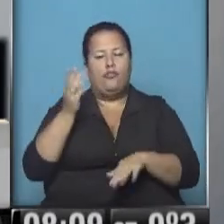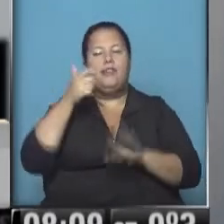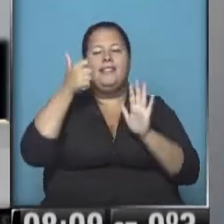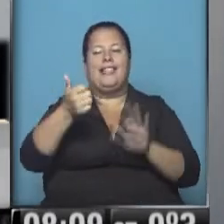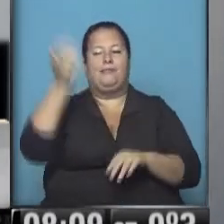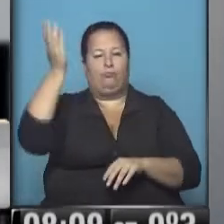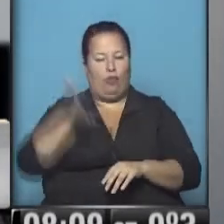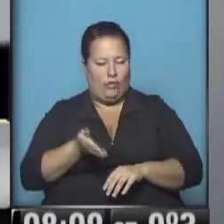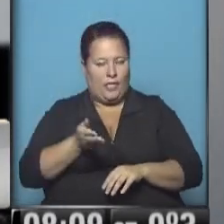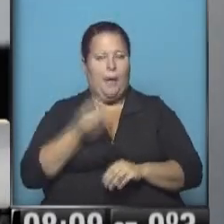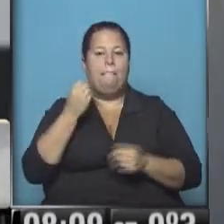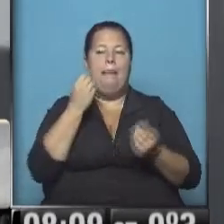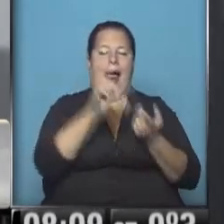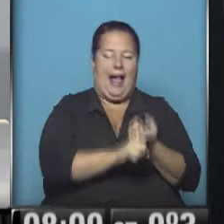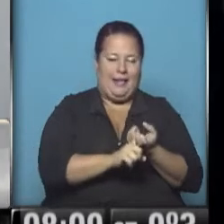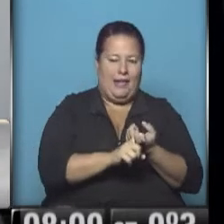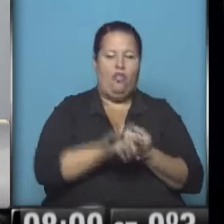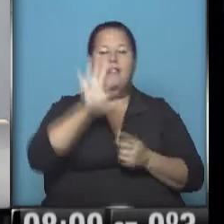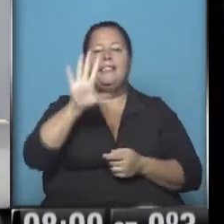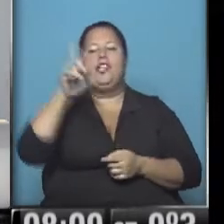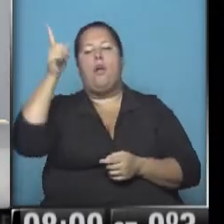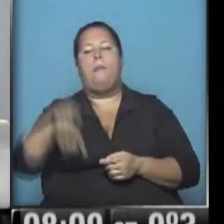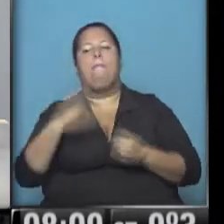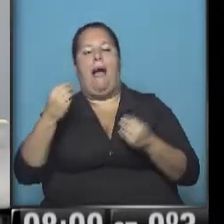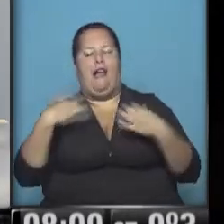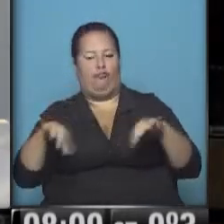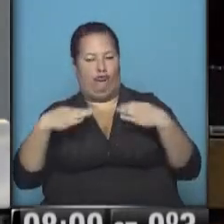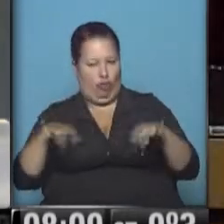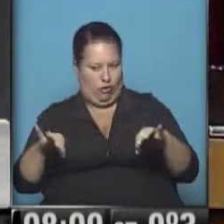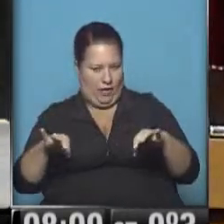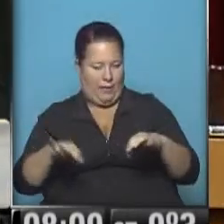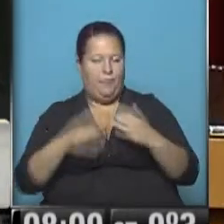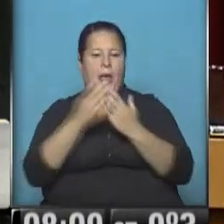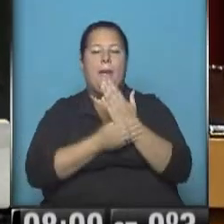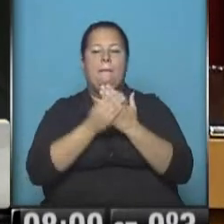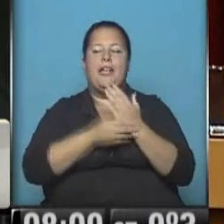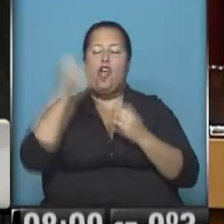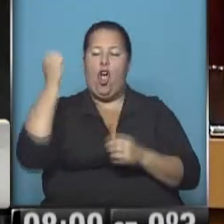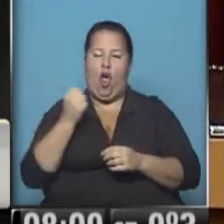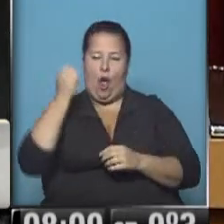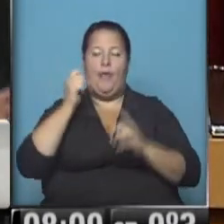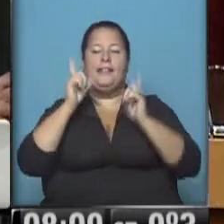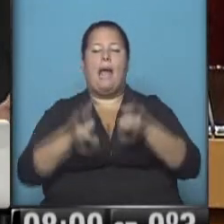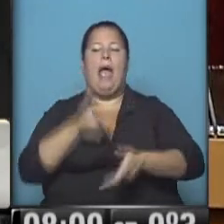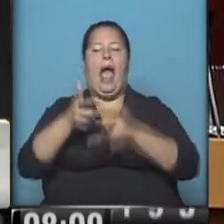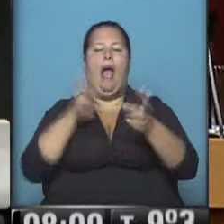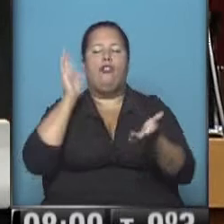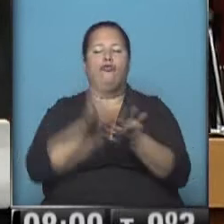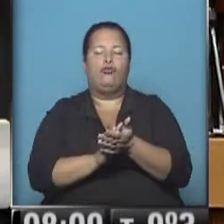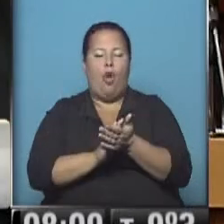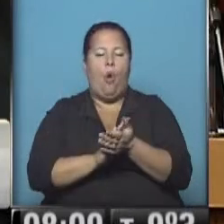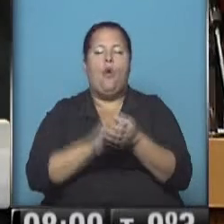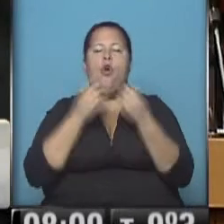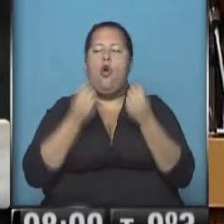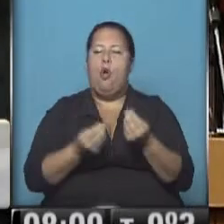del 6% para casados y de 5% para los solteros. El ministro de Economía también se refirió al